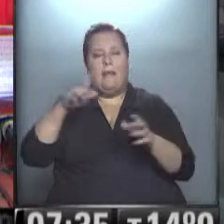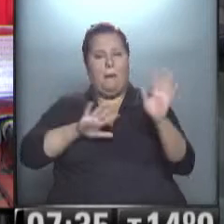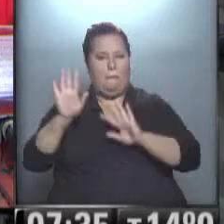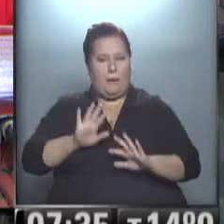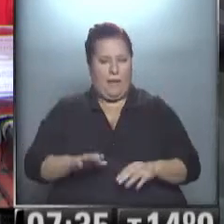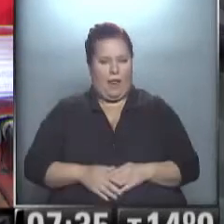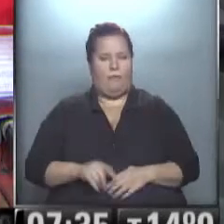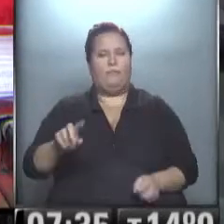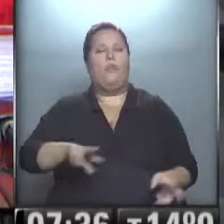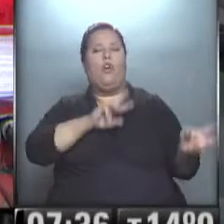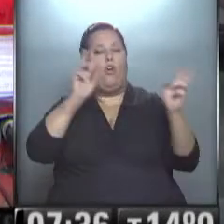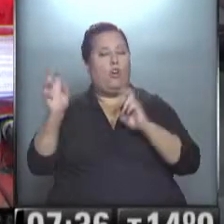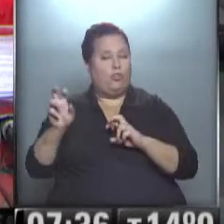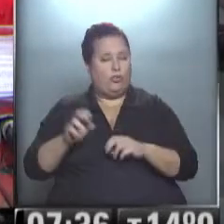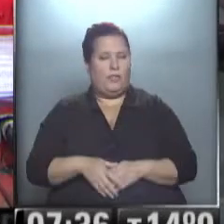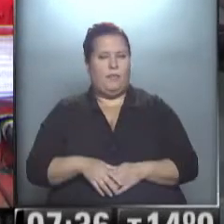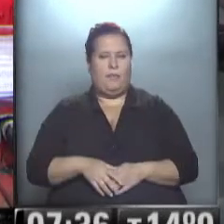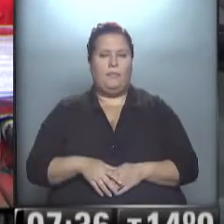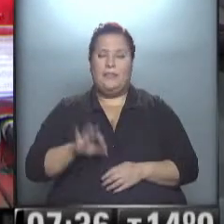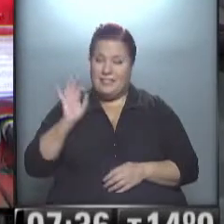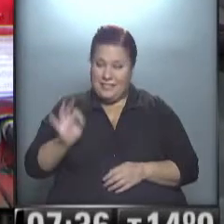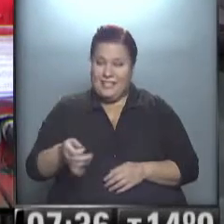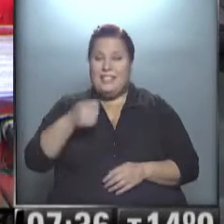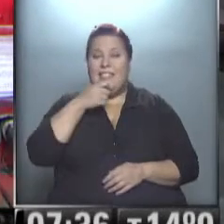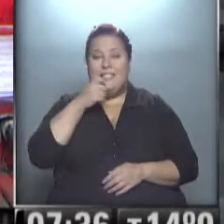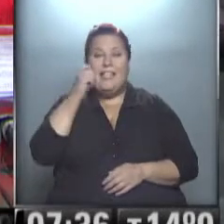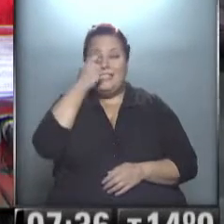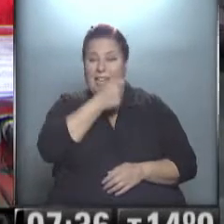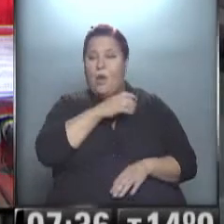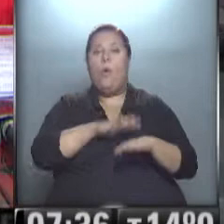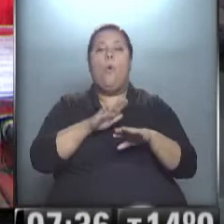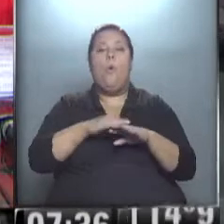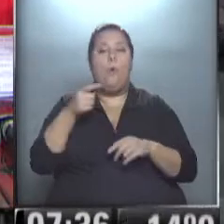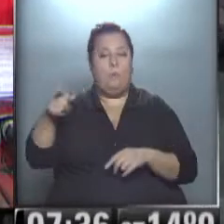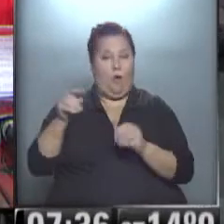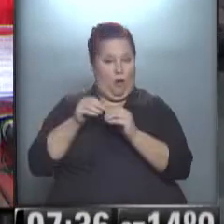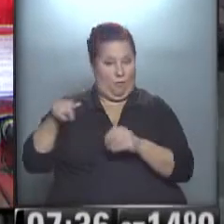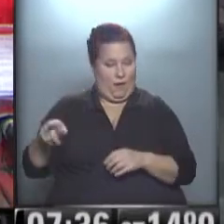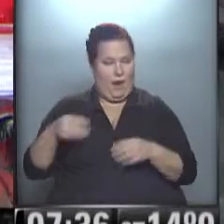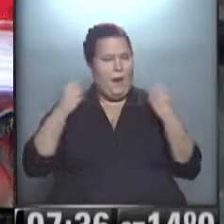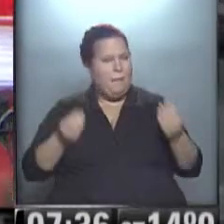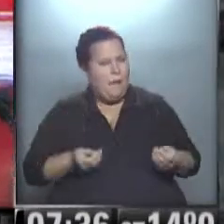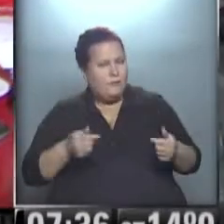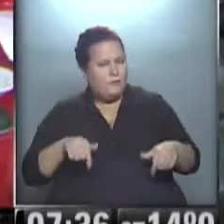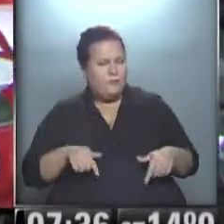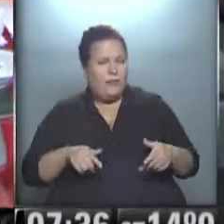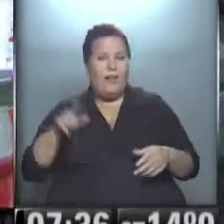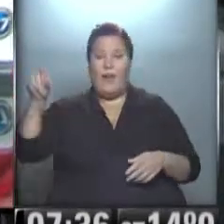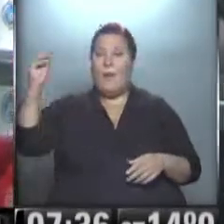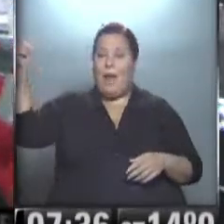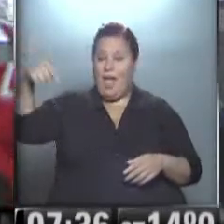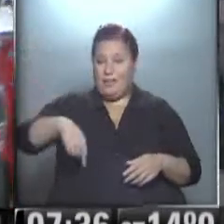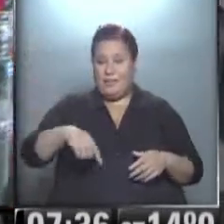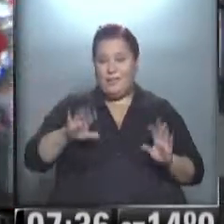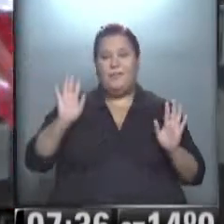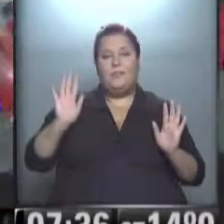bueno vamos a cambiar el tema nos queda claro que si nos agarramos sarampión la culpa la tiene juan carlos hernández que viene brasil junto